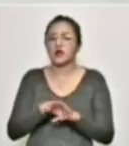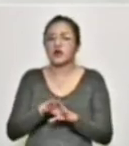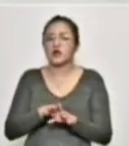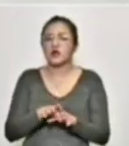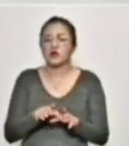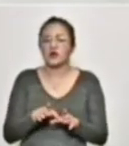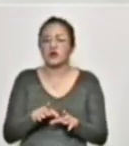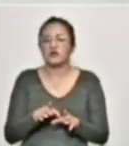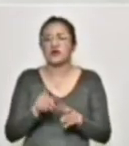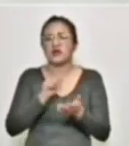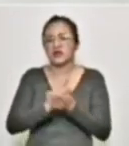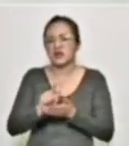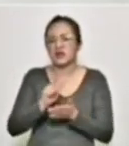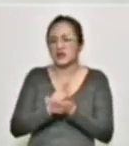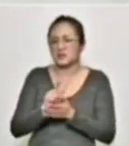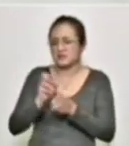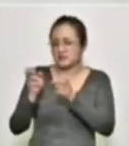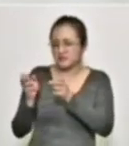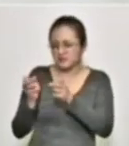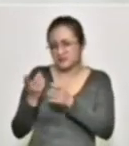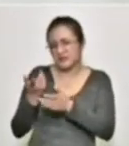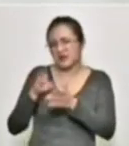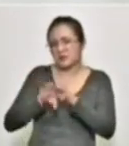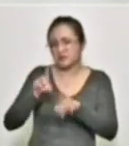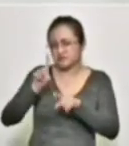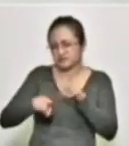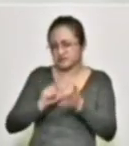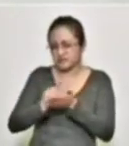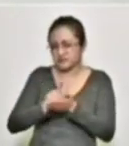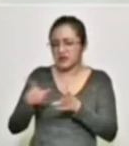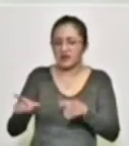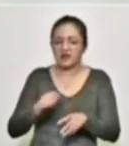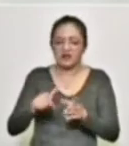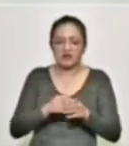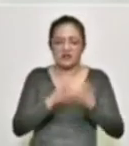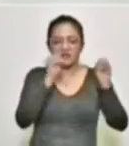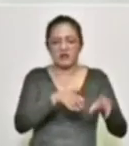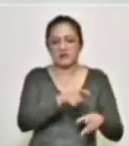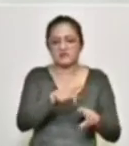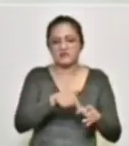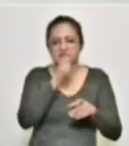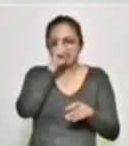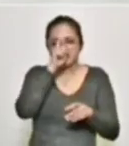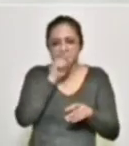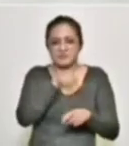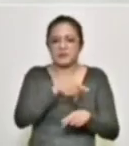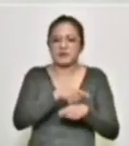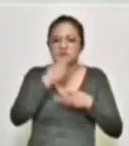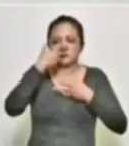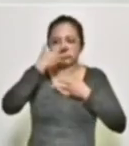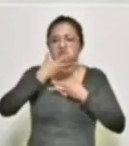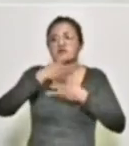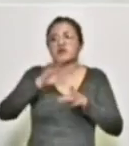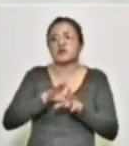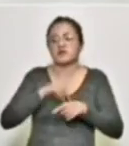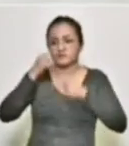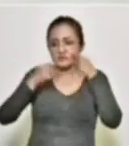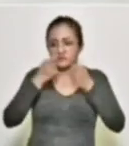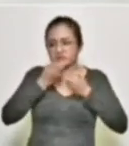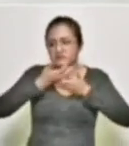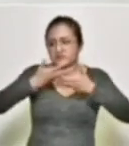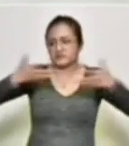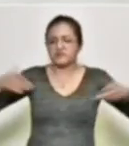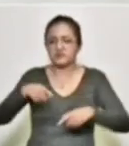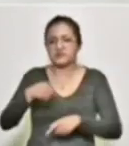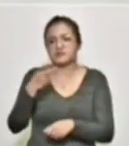residuos biológicos infecciosos en lugares donde no debe de estar, y esto pone en peligro a todos